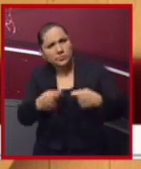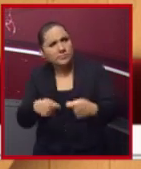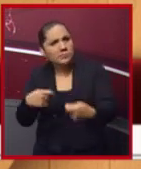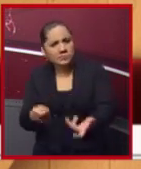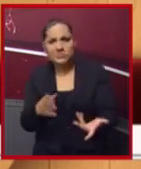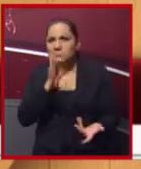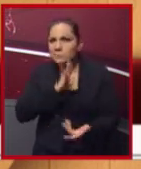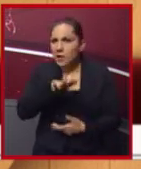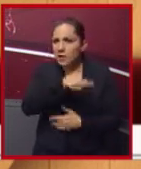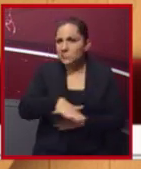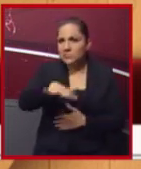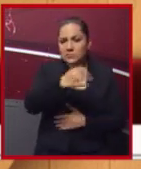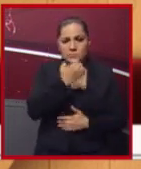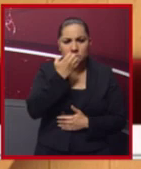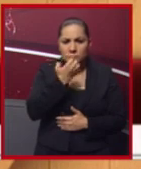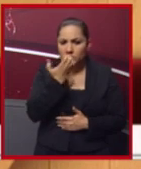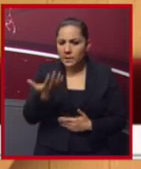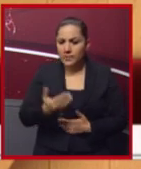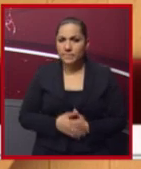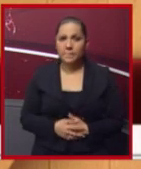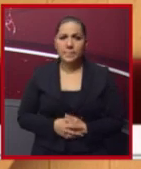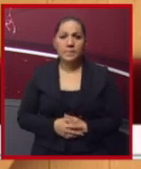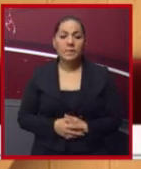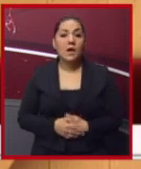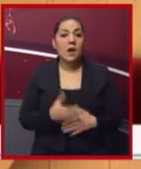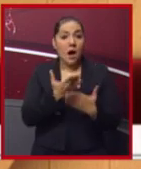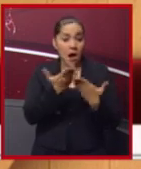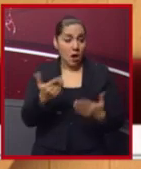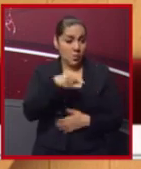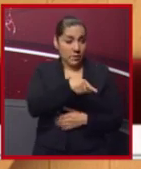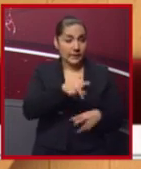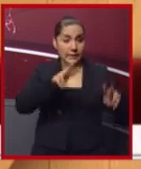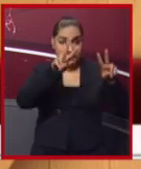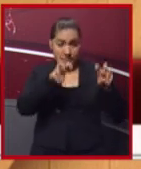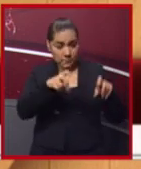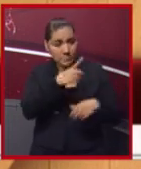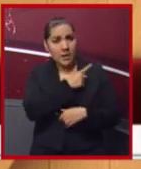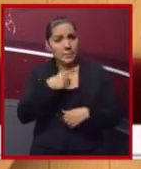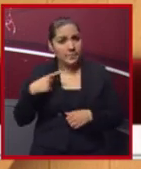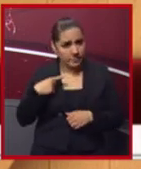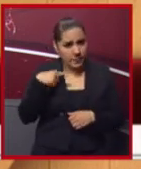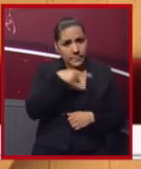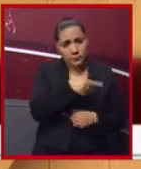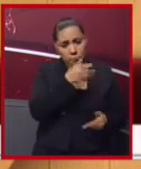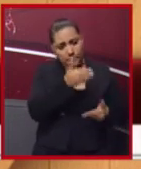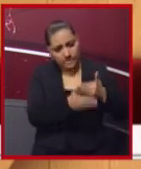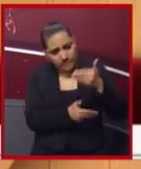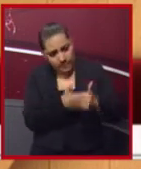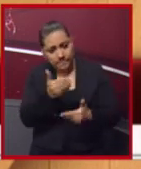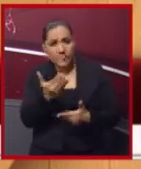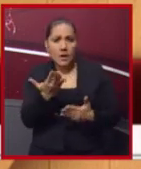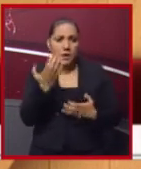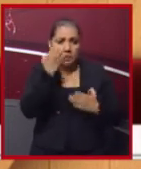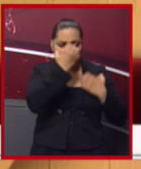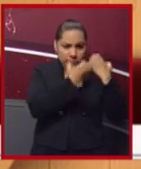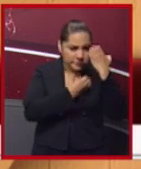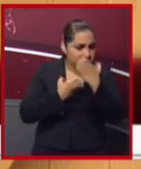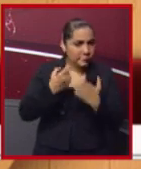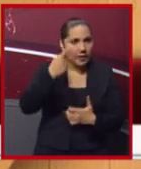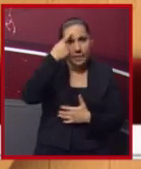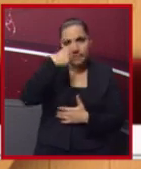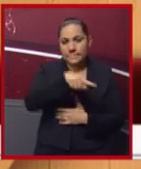oportunidad para pasar por alto y avanzar sobre ventajas de grupos de poder que tenían